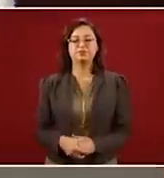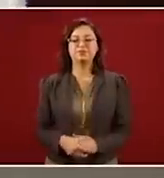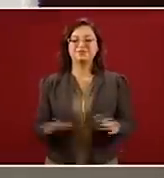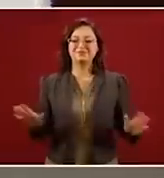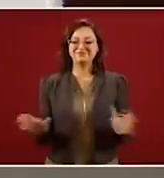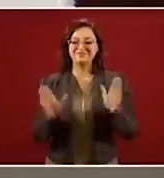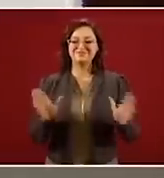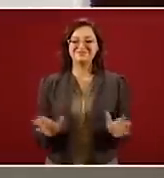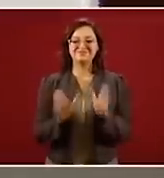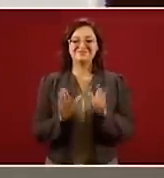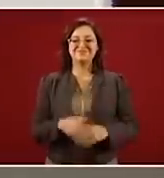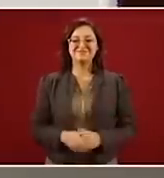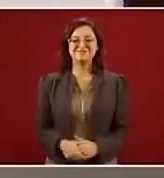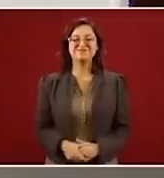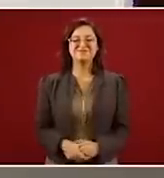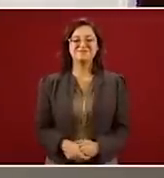Ánimo.